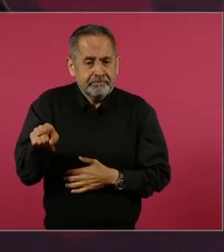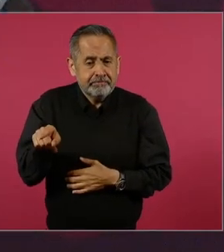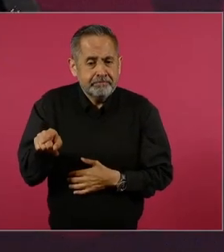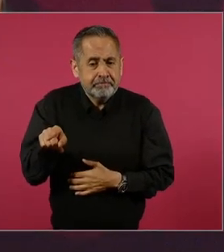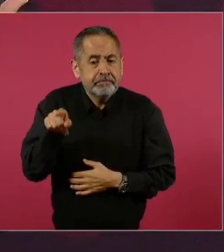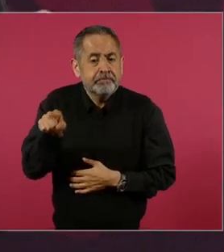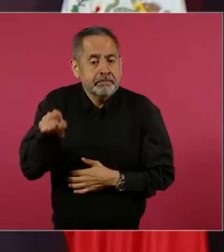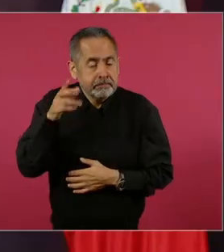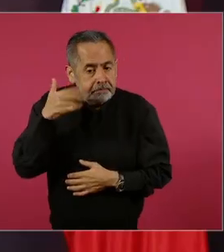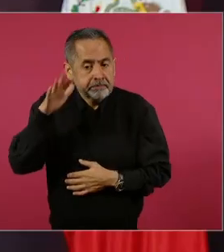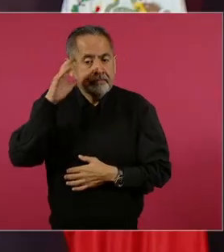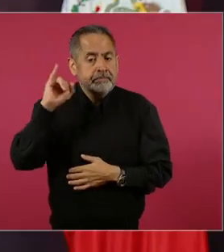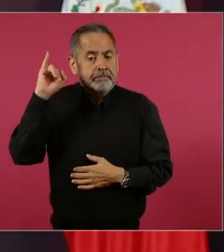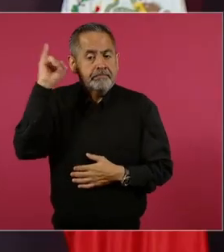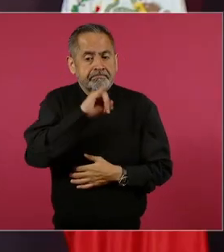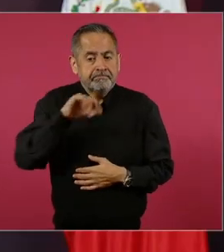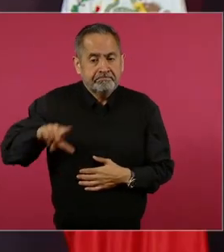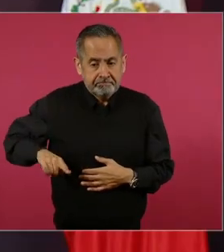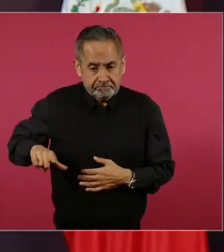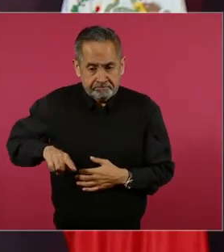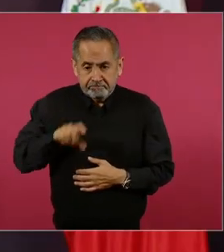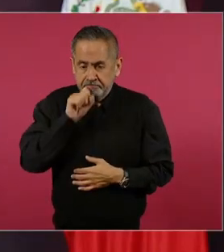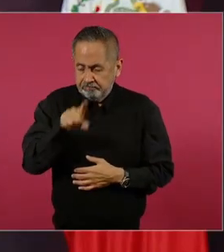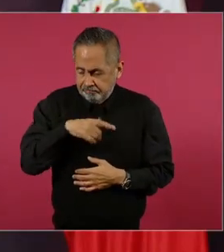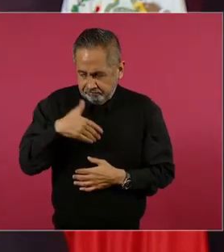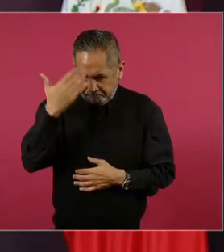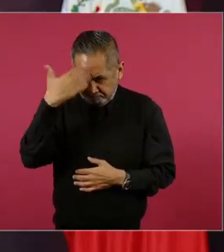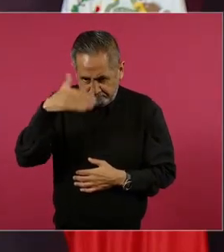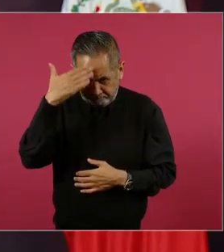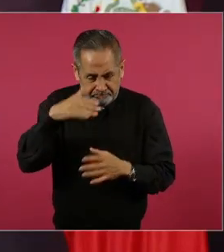ella fue jefa de gobierno.